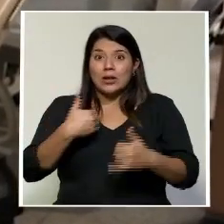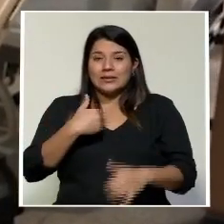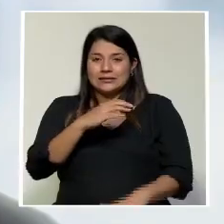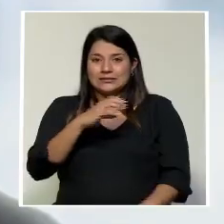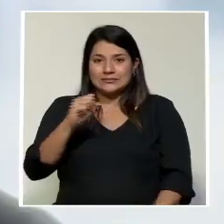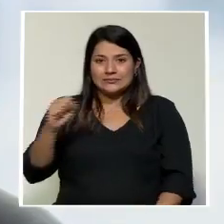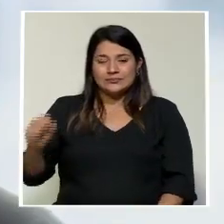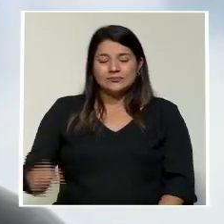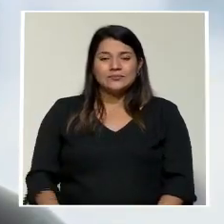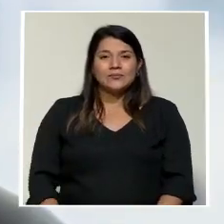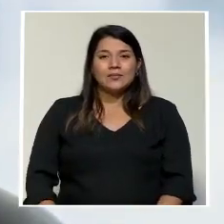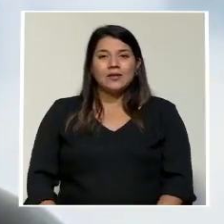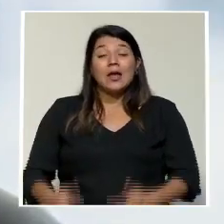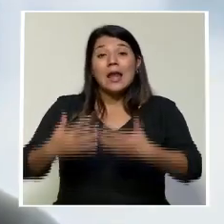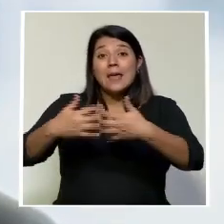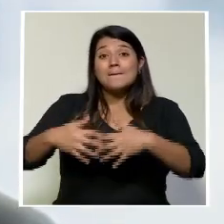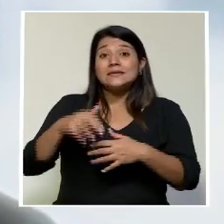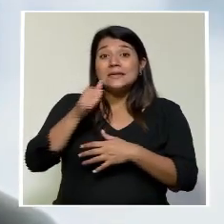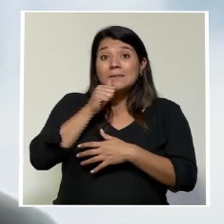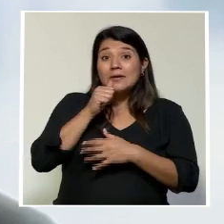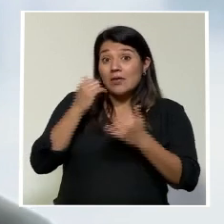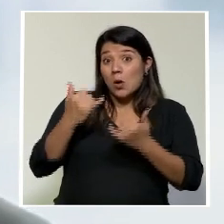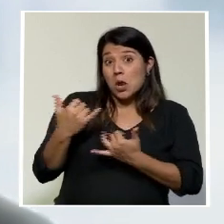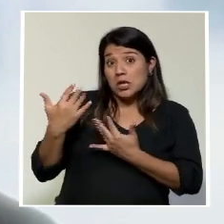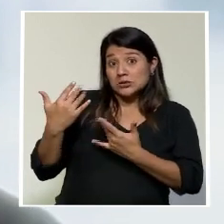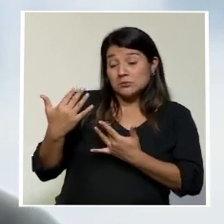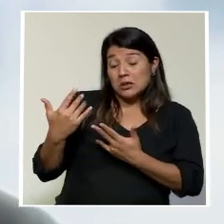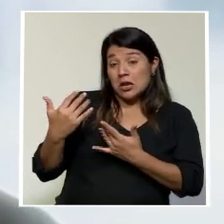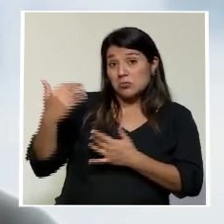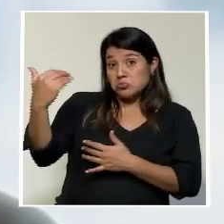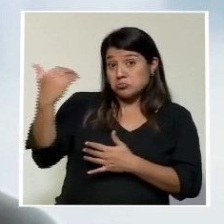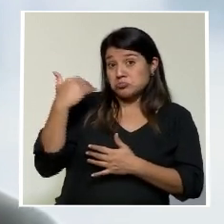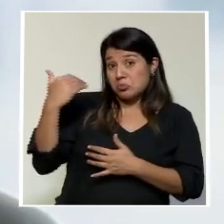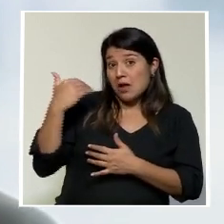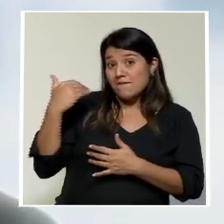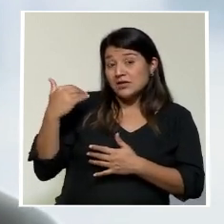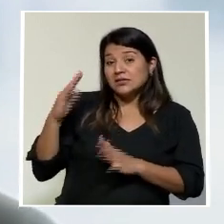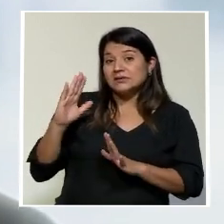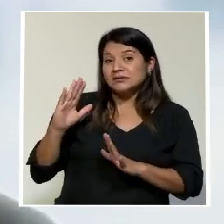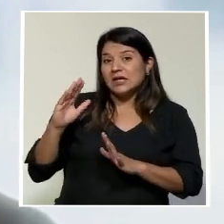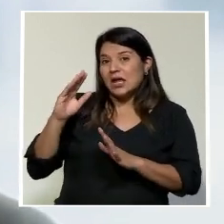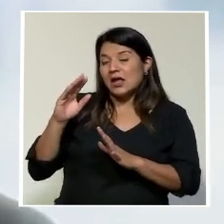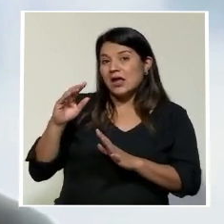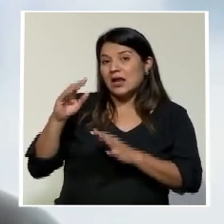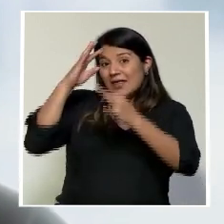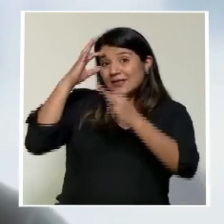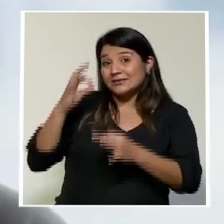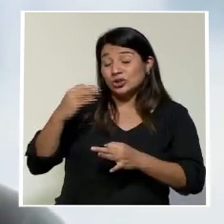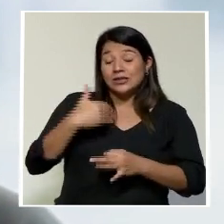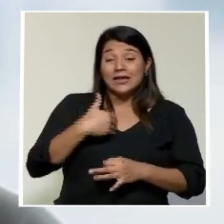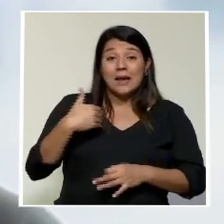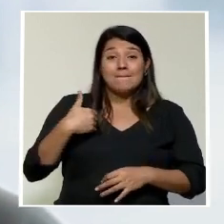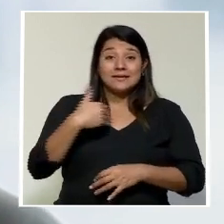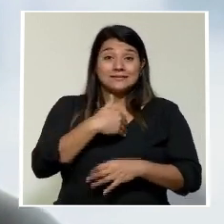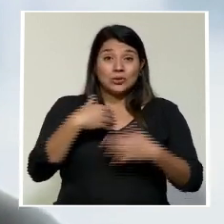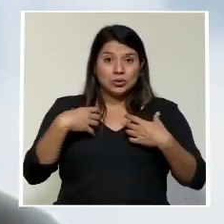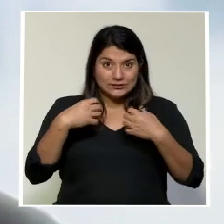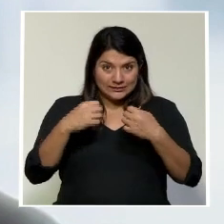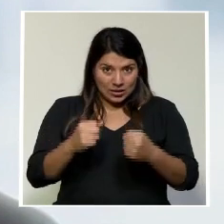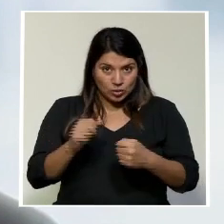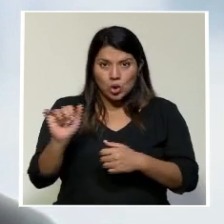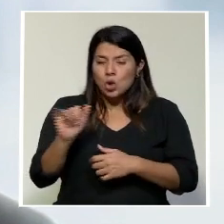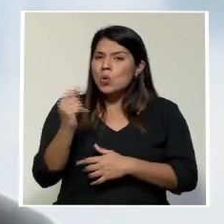El sector privado estamos a la espera de la definición que tenga respecto al Ministerio de Salud. Como siempre, estamos